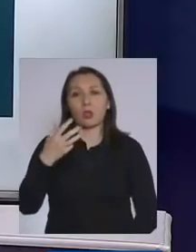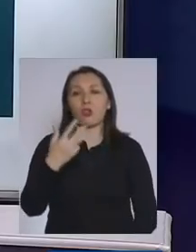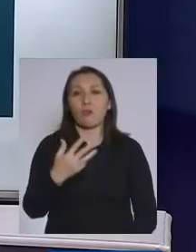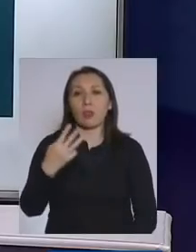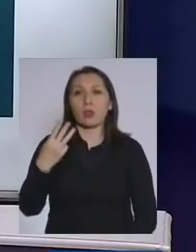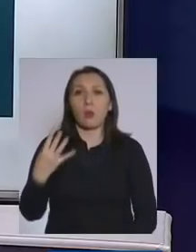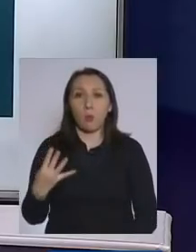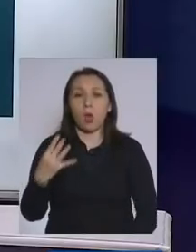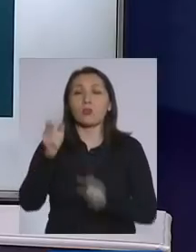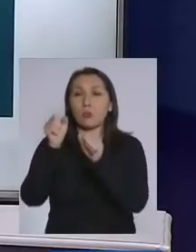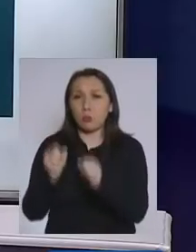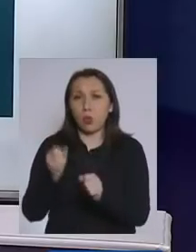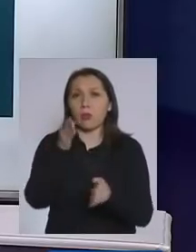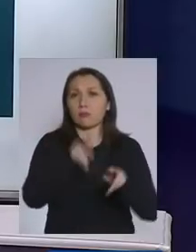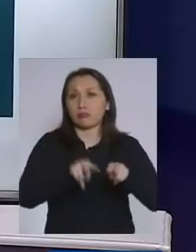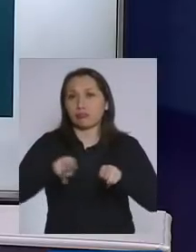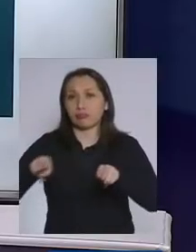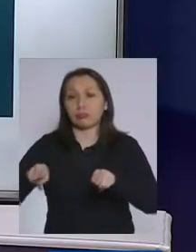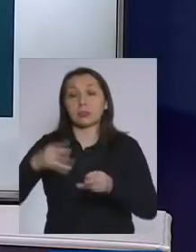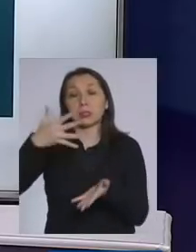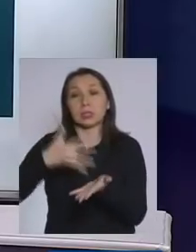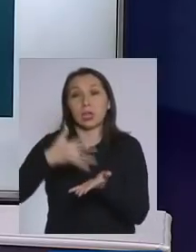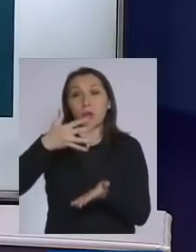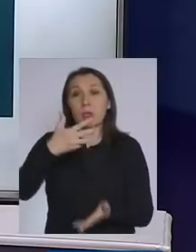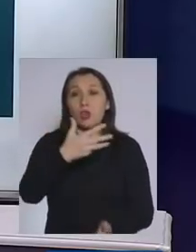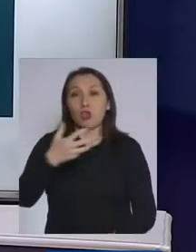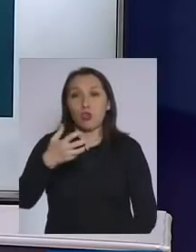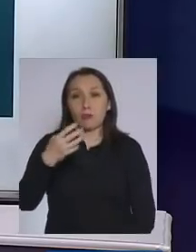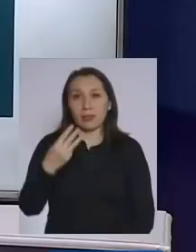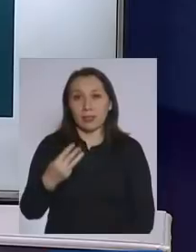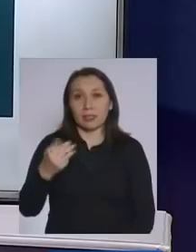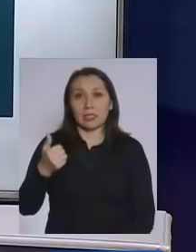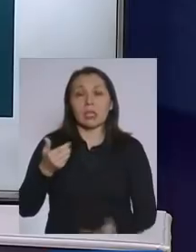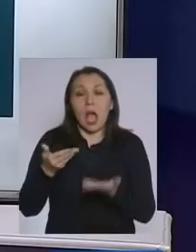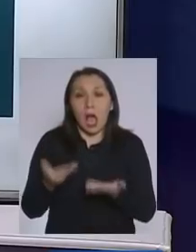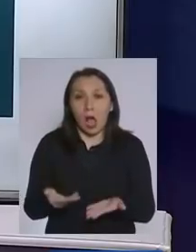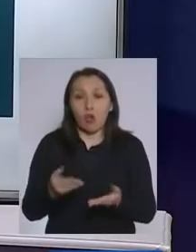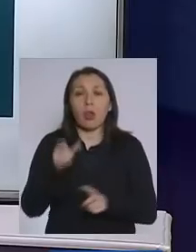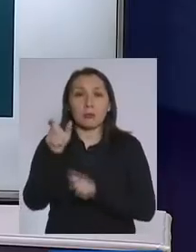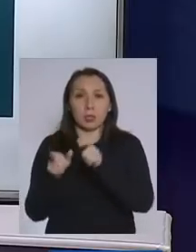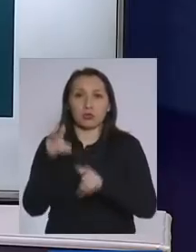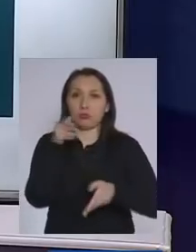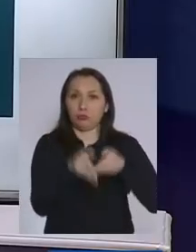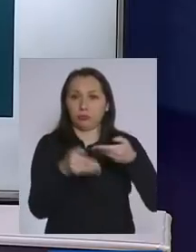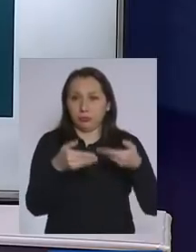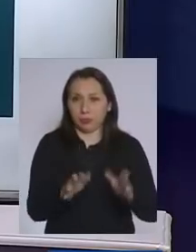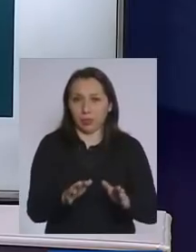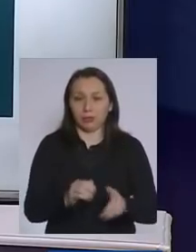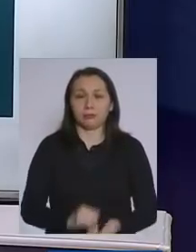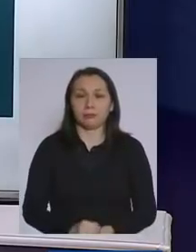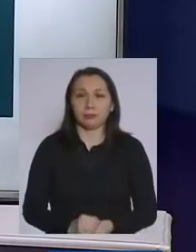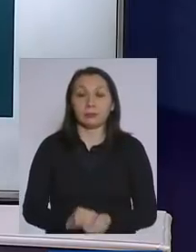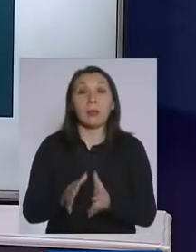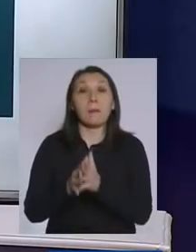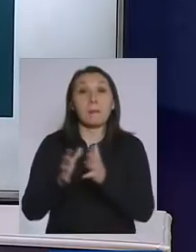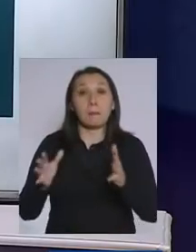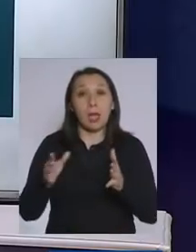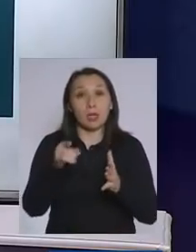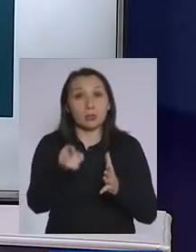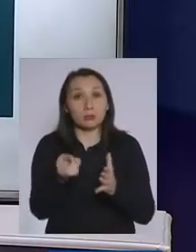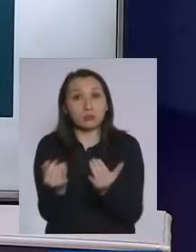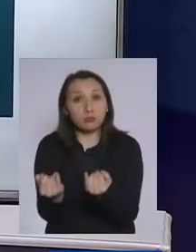10.494 cupos, de los cuales 5.936 se encuentran ocupados. Para mayor